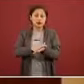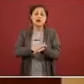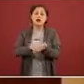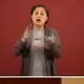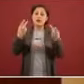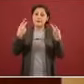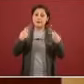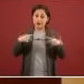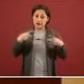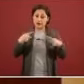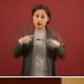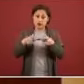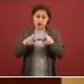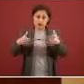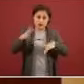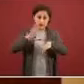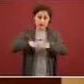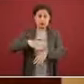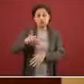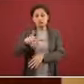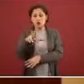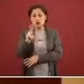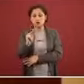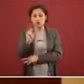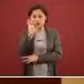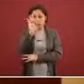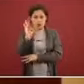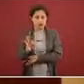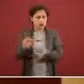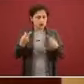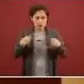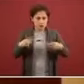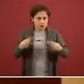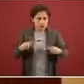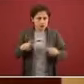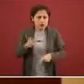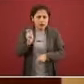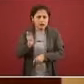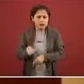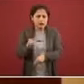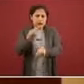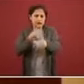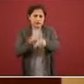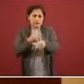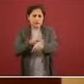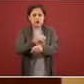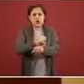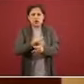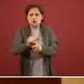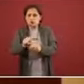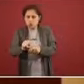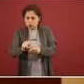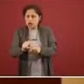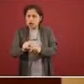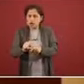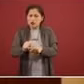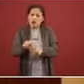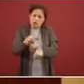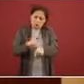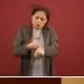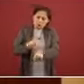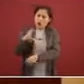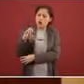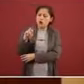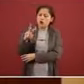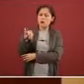mayoritaria, 80%, de personas que lo que tienen es un COVID leve, la forma leve de COVID, que es una